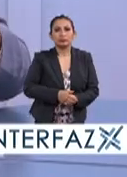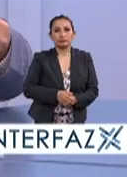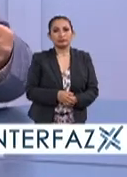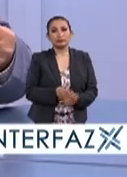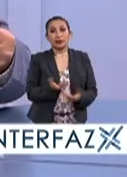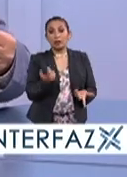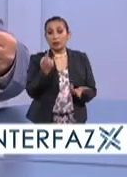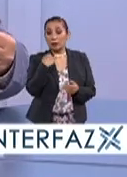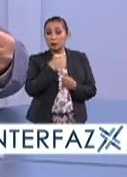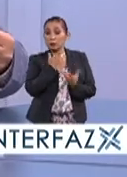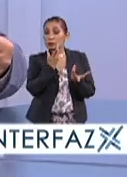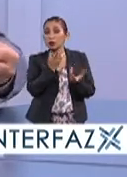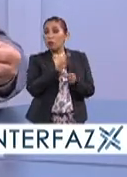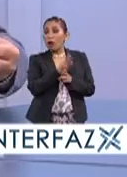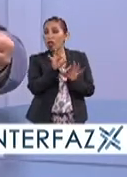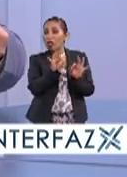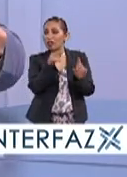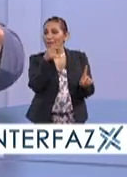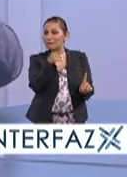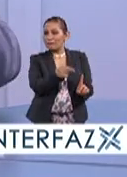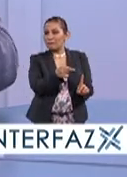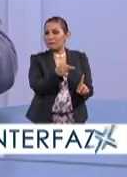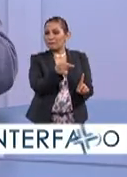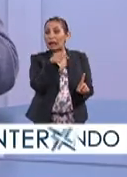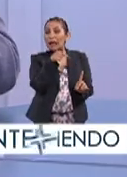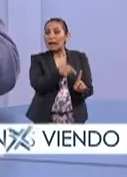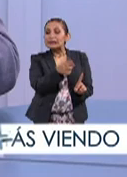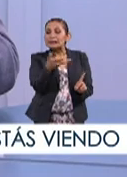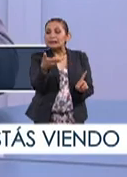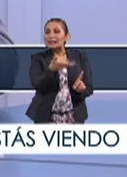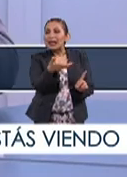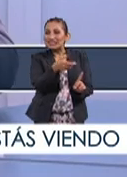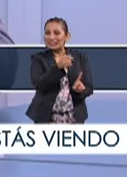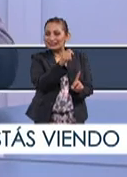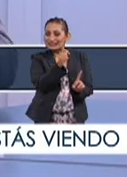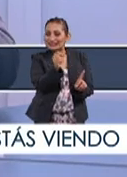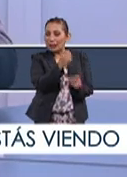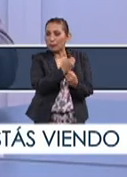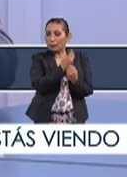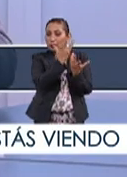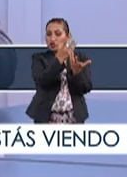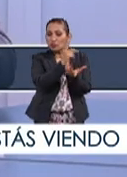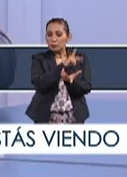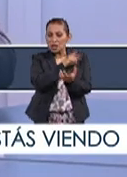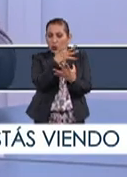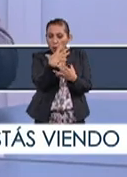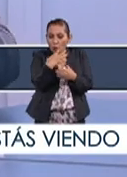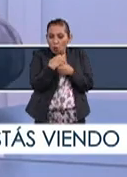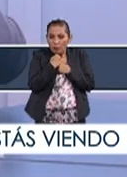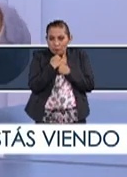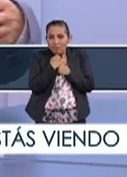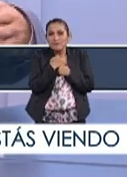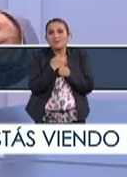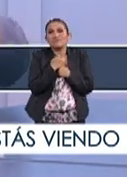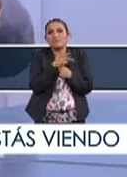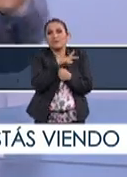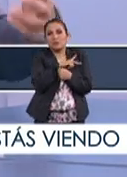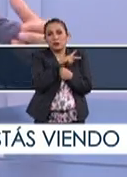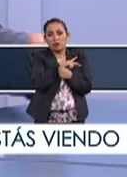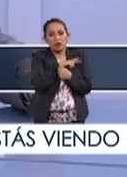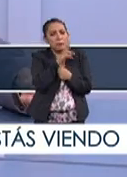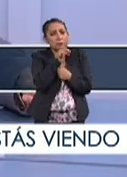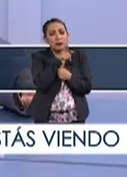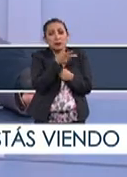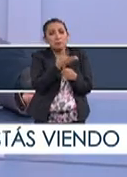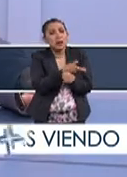El secreto de la poesía es hacerla tuya. Así es. O sea, lo mejor